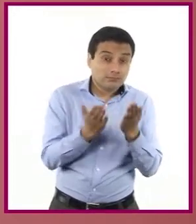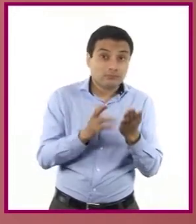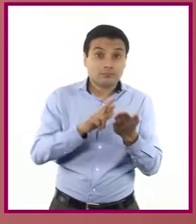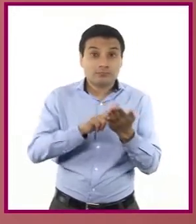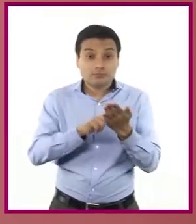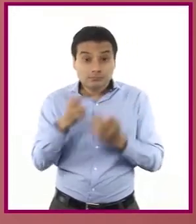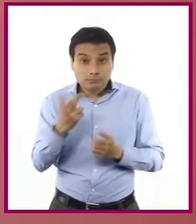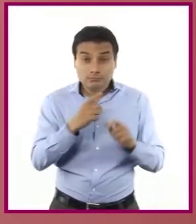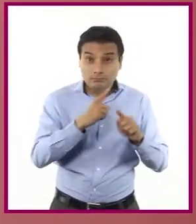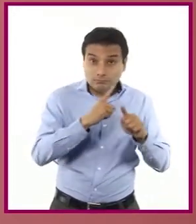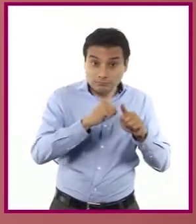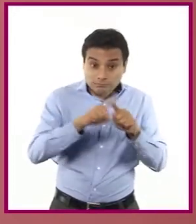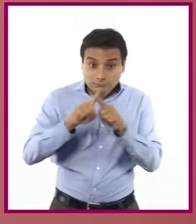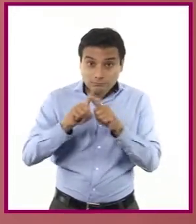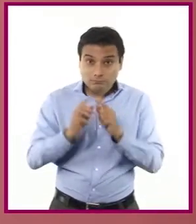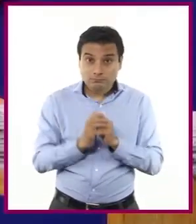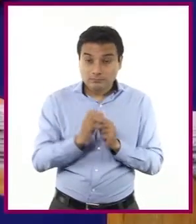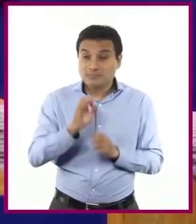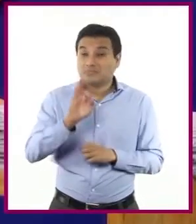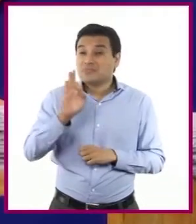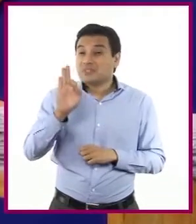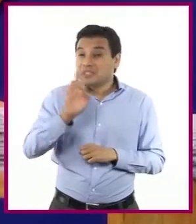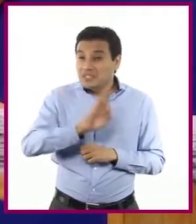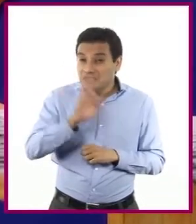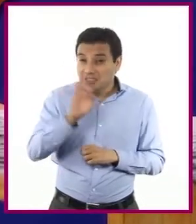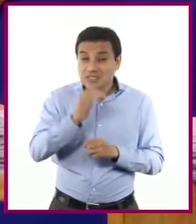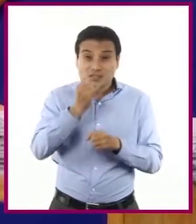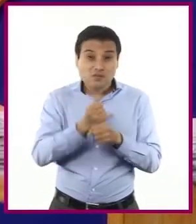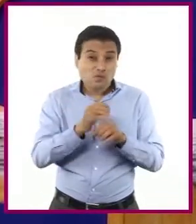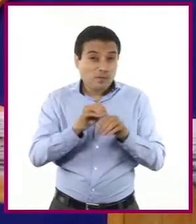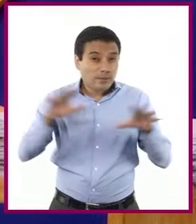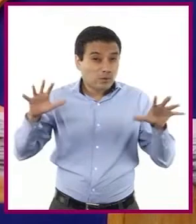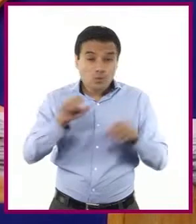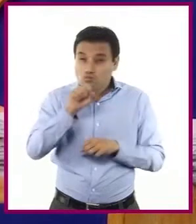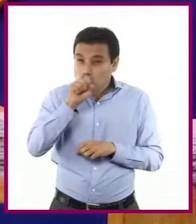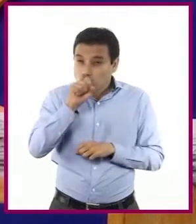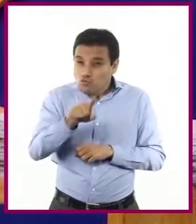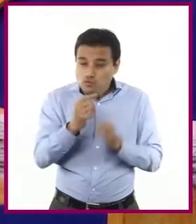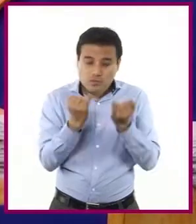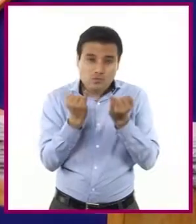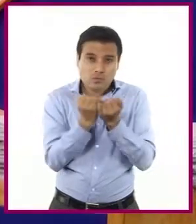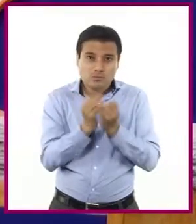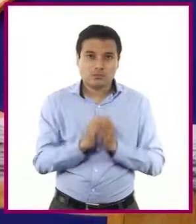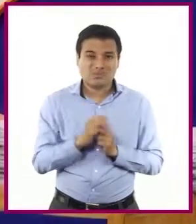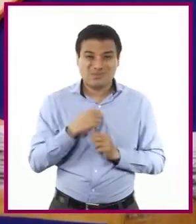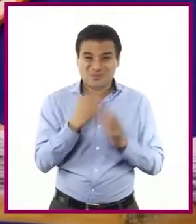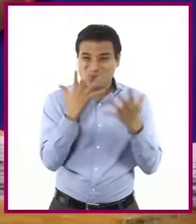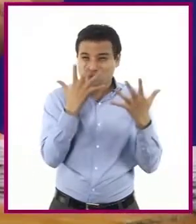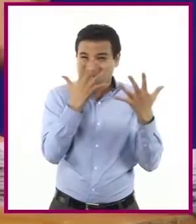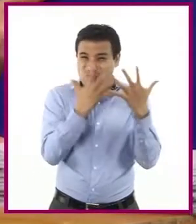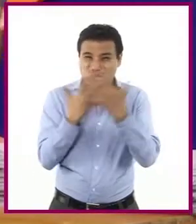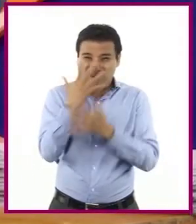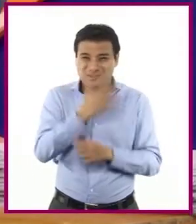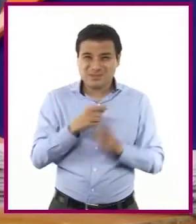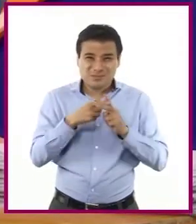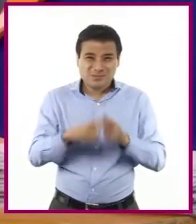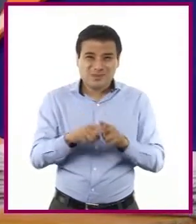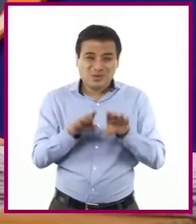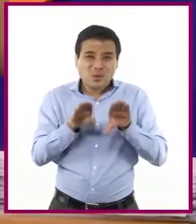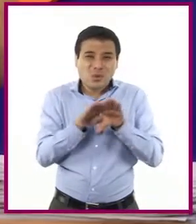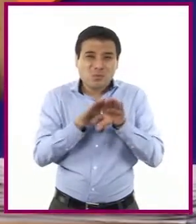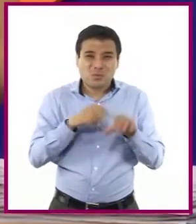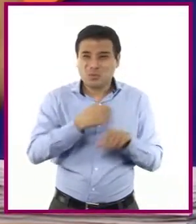pueda estar repitiendo información? Ya me confundí, maestra. No sé por dónde empezar y,